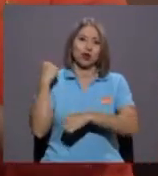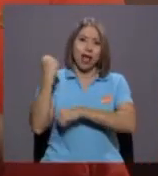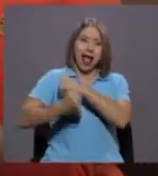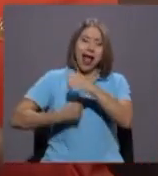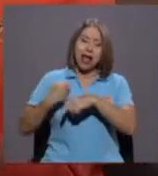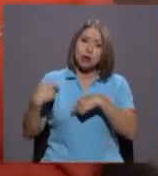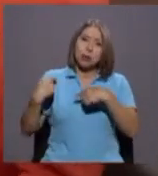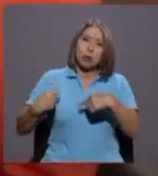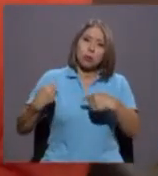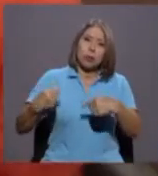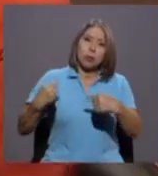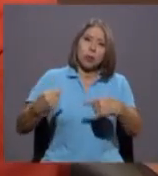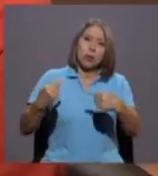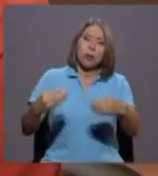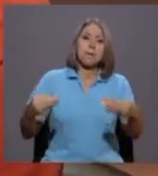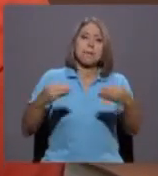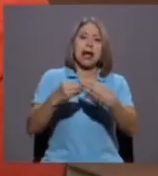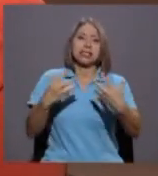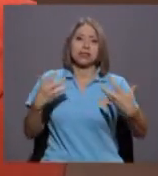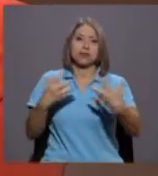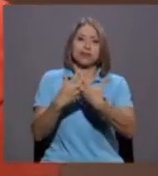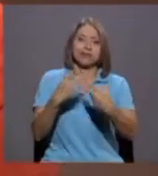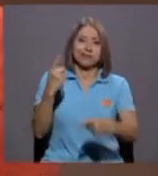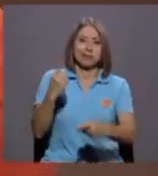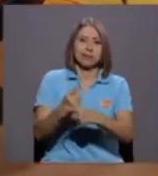que sean informes más oportunos.